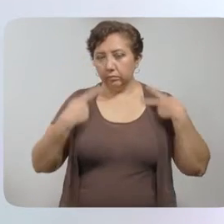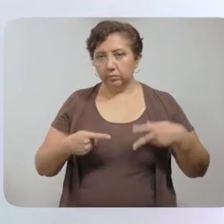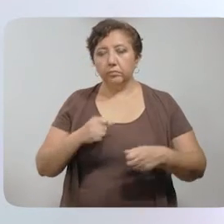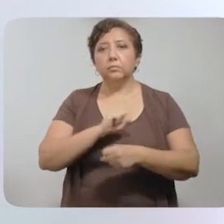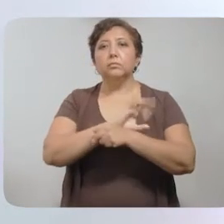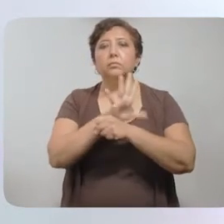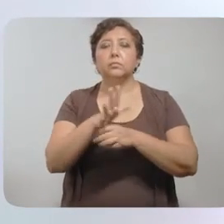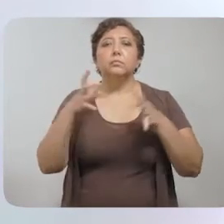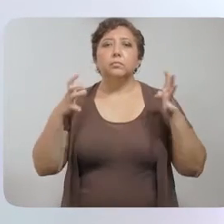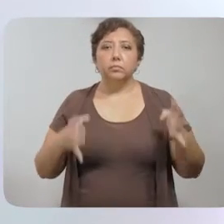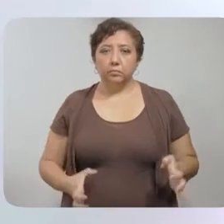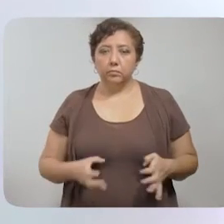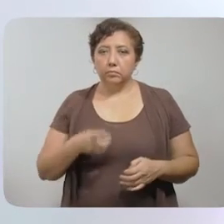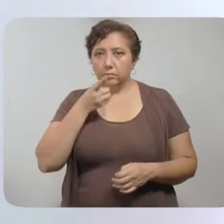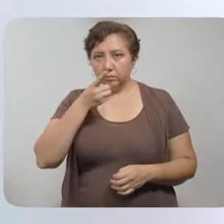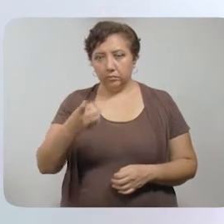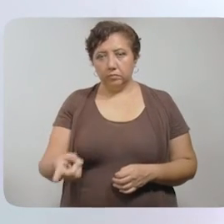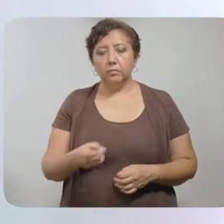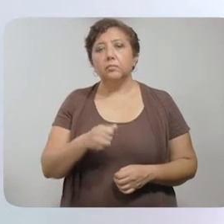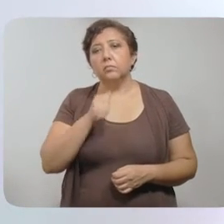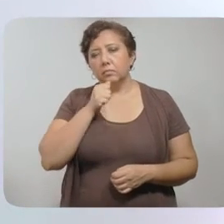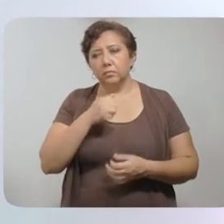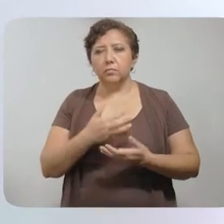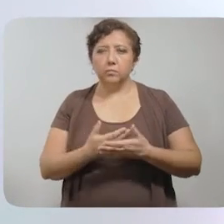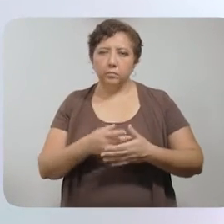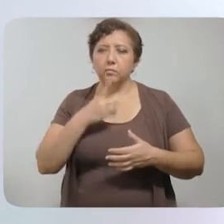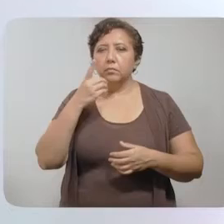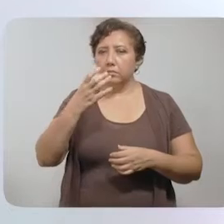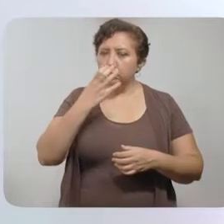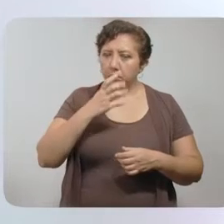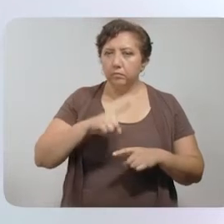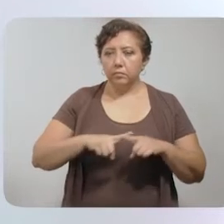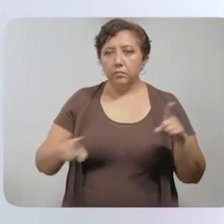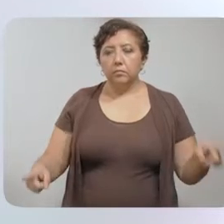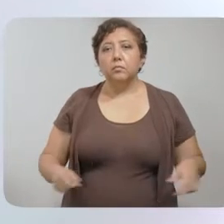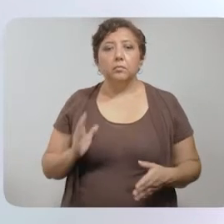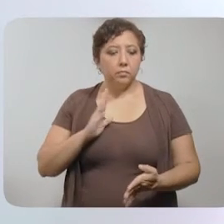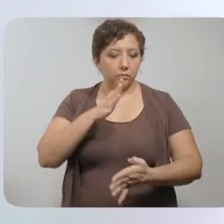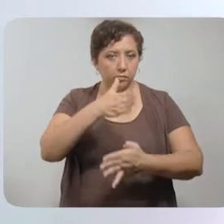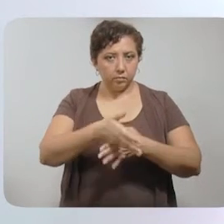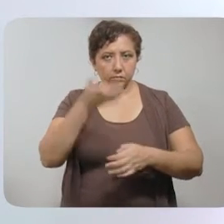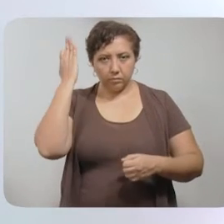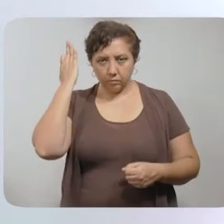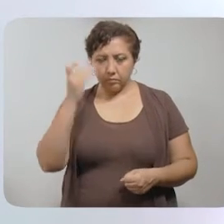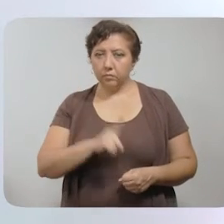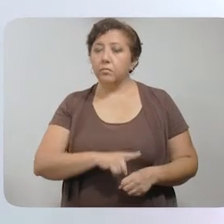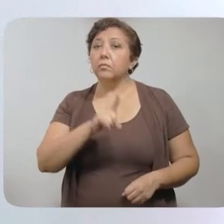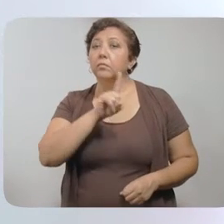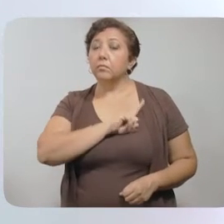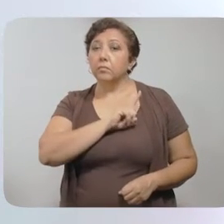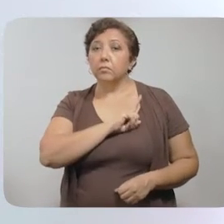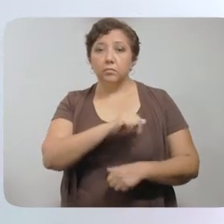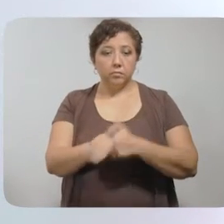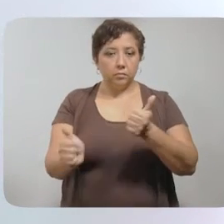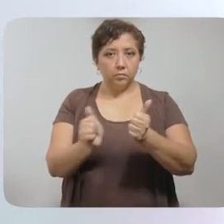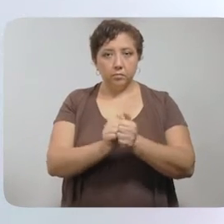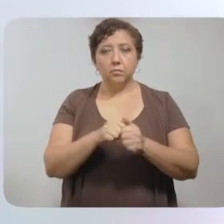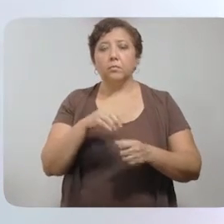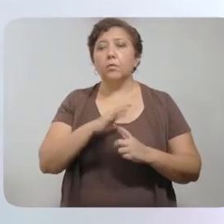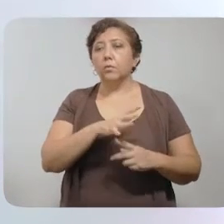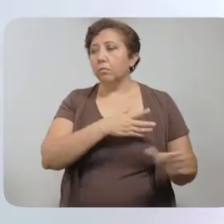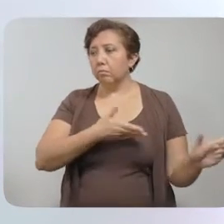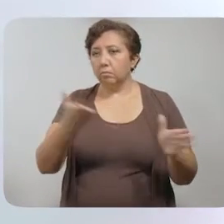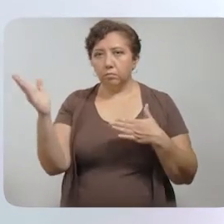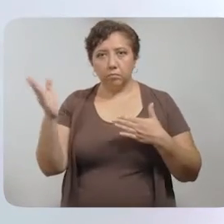con coronavirus que se encuentran en etapa de convalecencia. El acceso al hospital temporal será únicamente a través de un traslado en